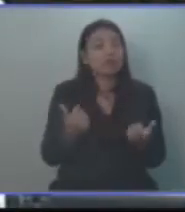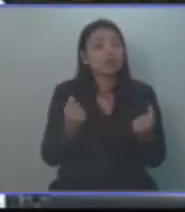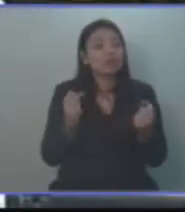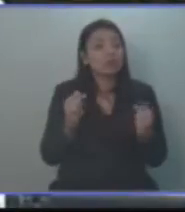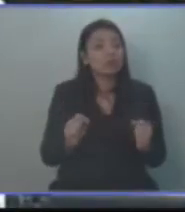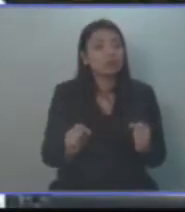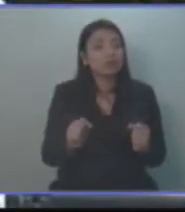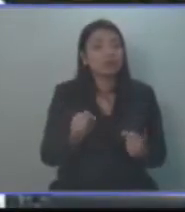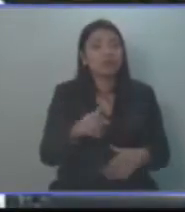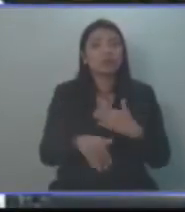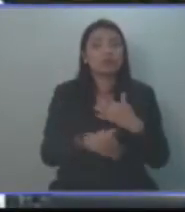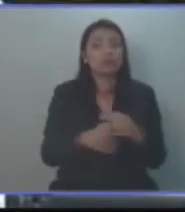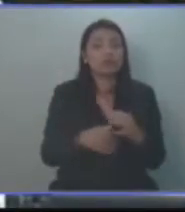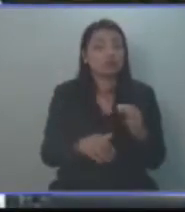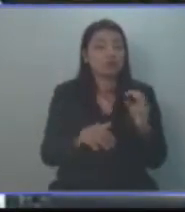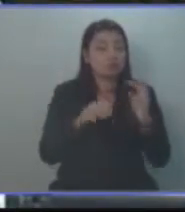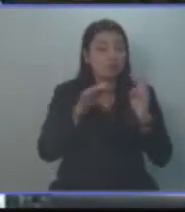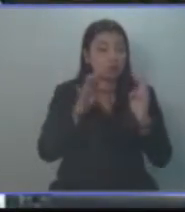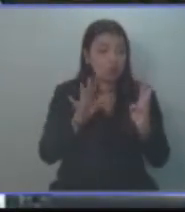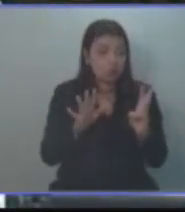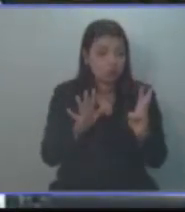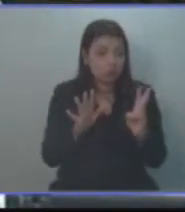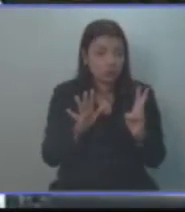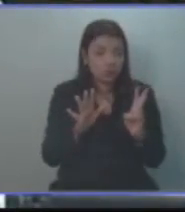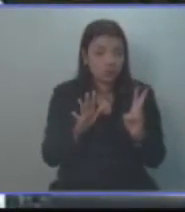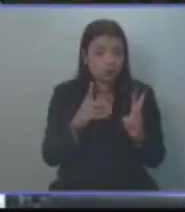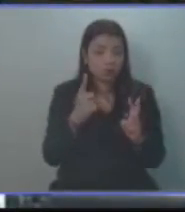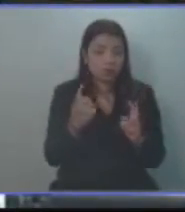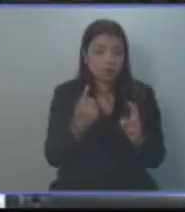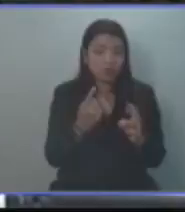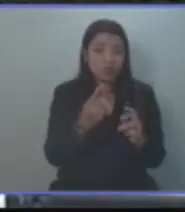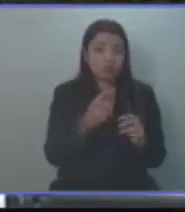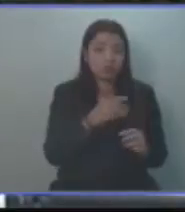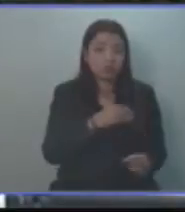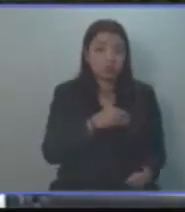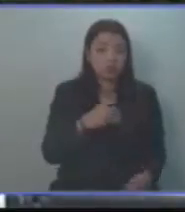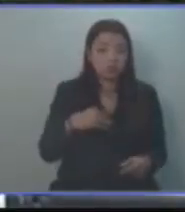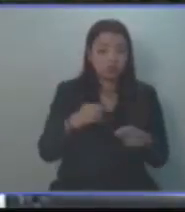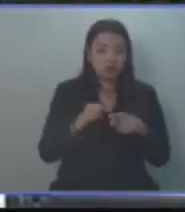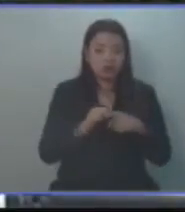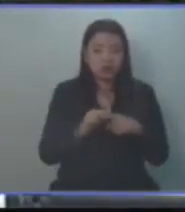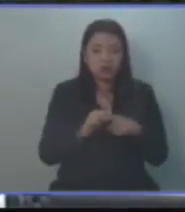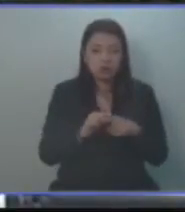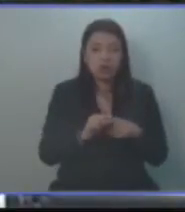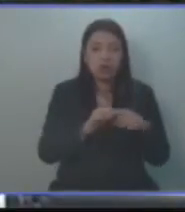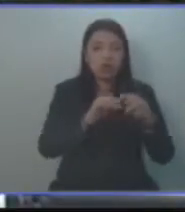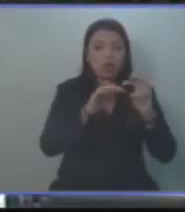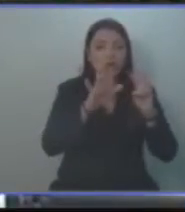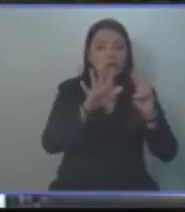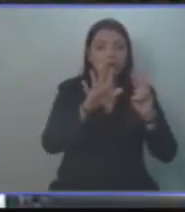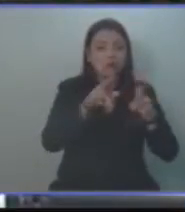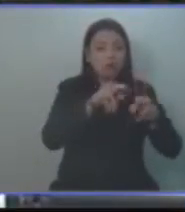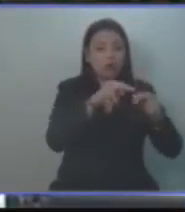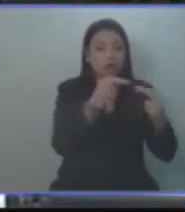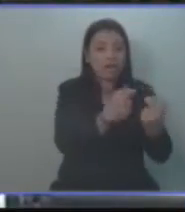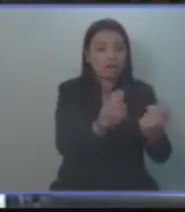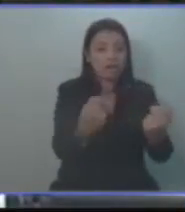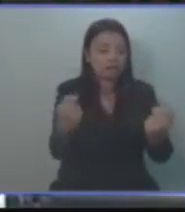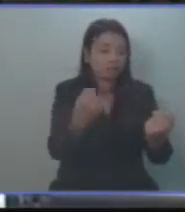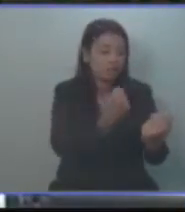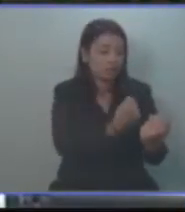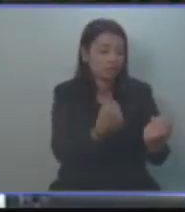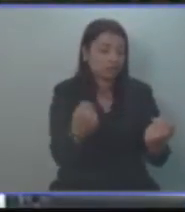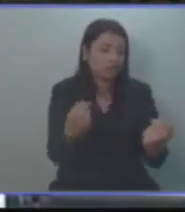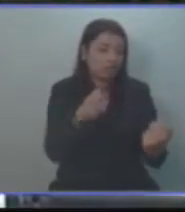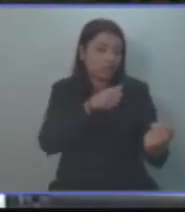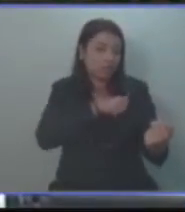como máximo 8 camas por residente. En atención a las plazas a ser ofertadas por año, el